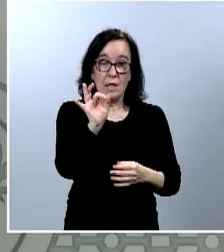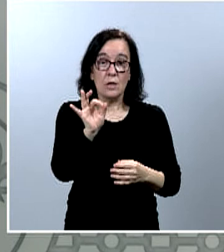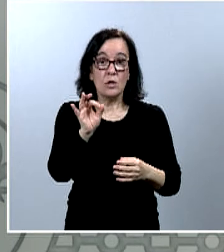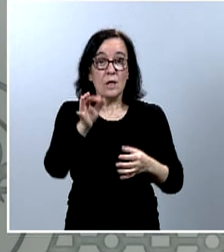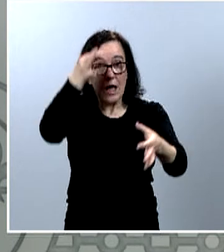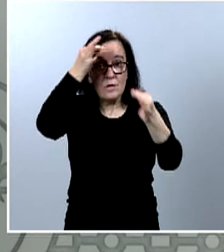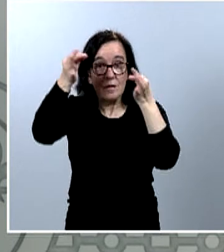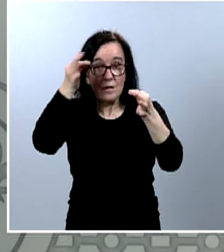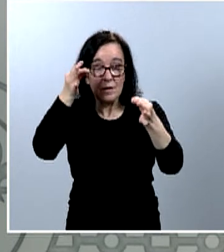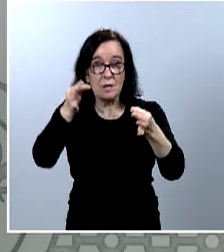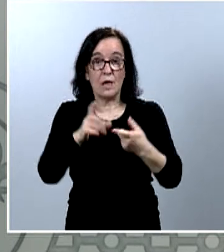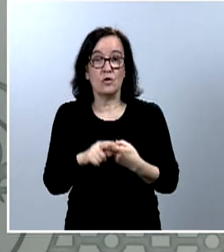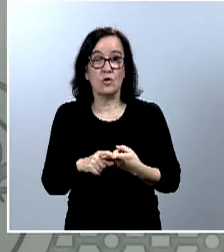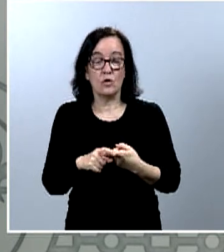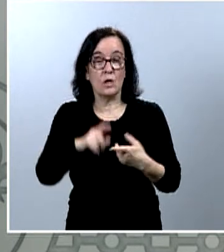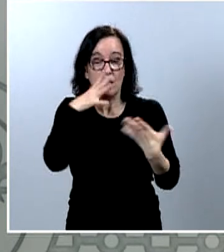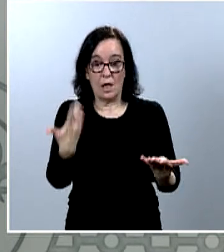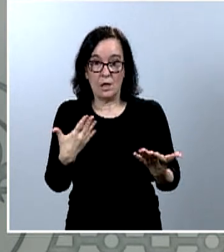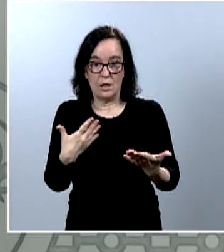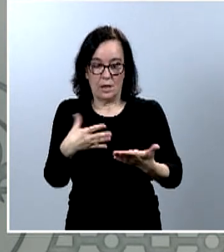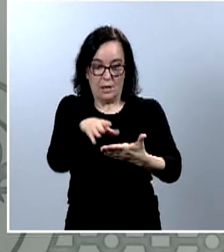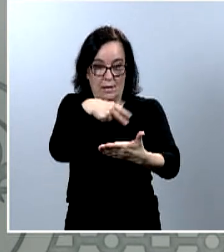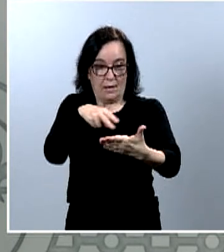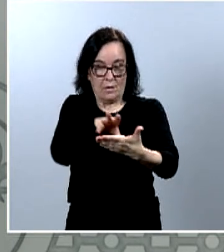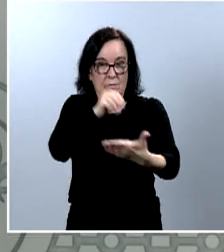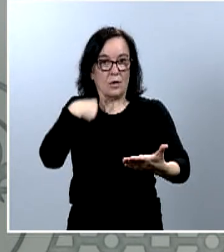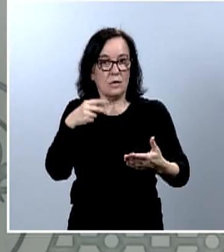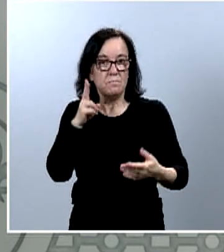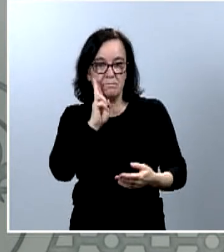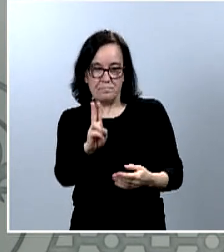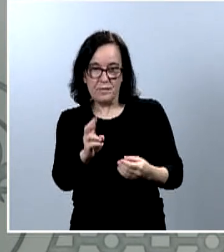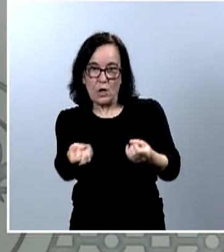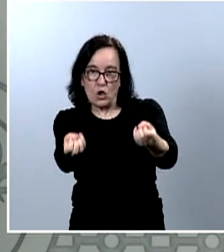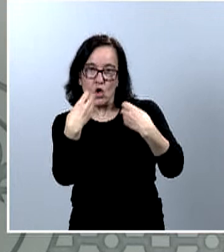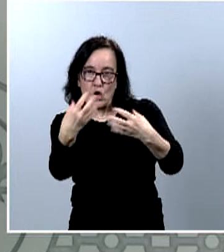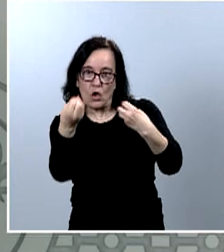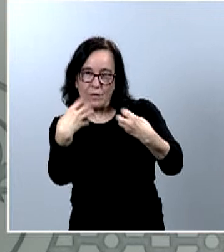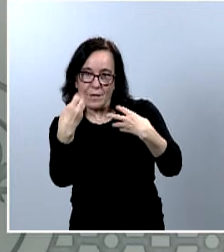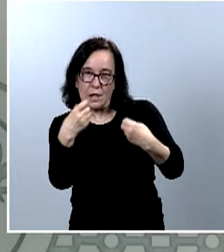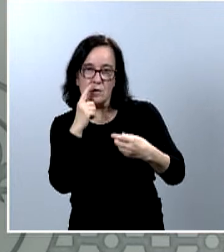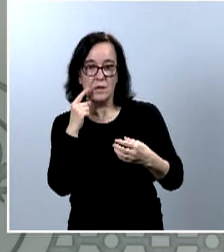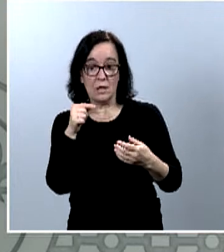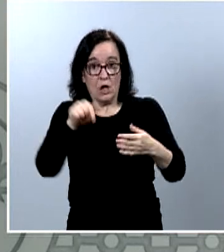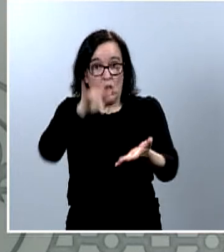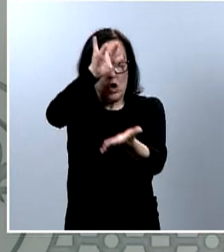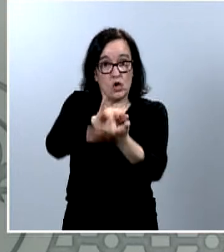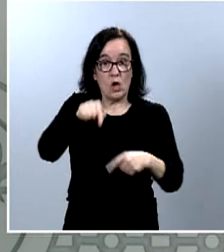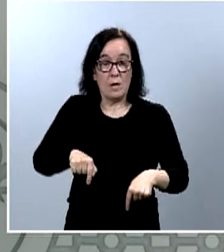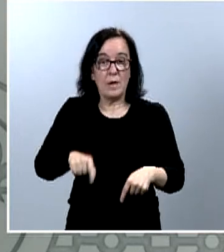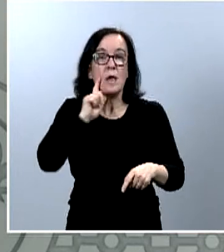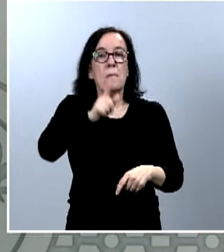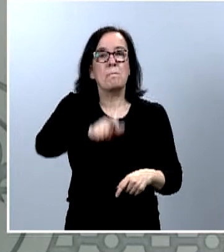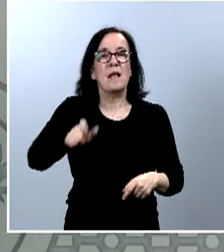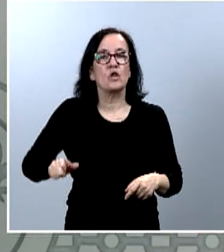estamos leyendo hoy, que estamos observando, que nos están notificando a día de hoy, son las personas que